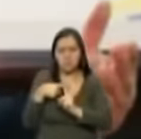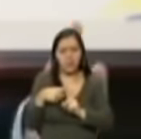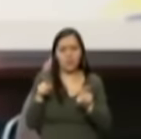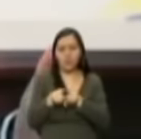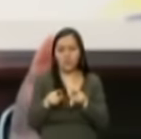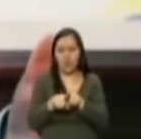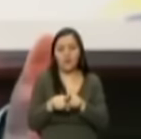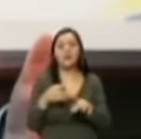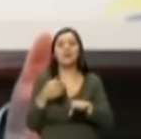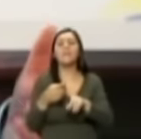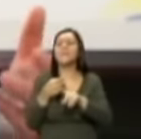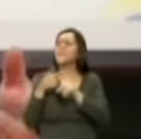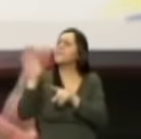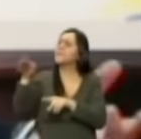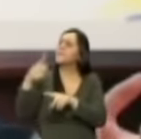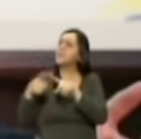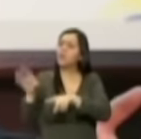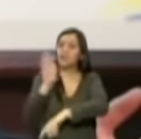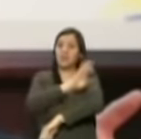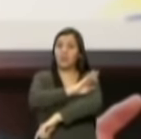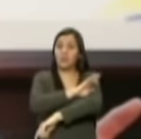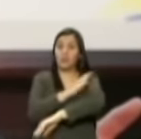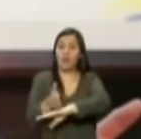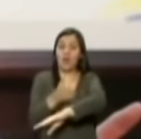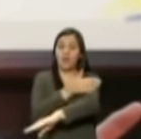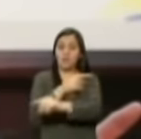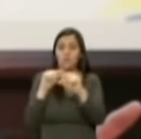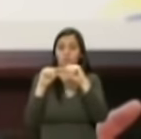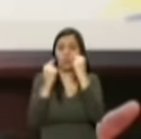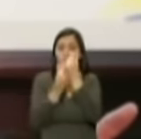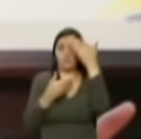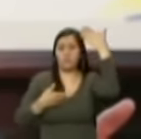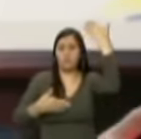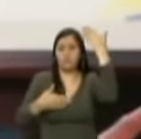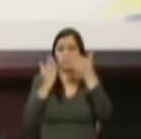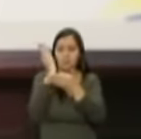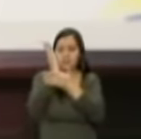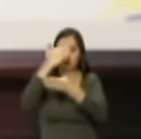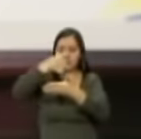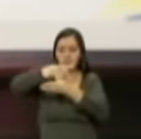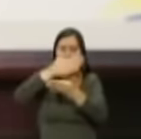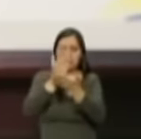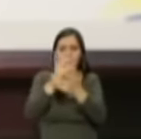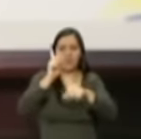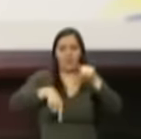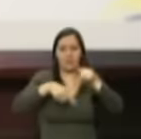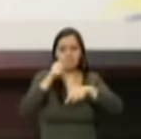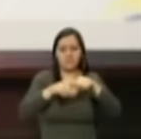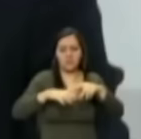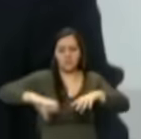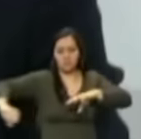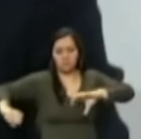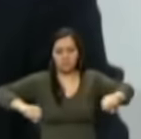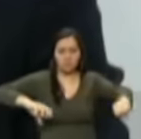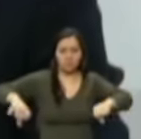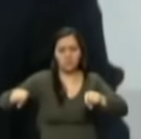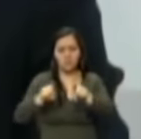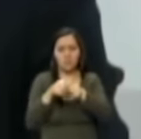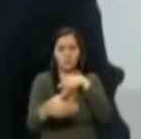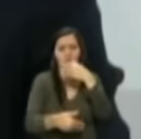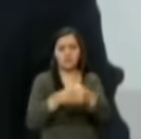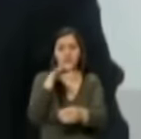el Tribunal Supremo Electoral, estaba regido por los mismos partidos políticos, que eran juez y parte de lo que sucedía en los